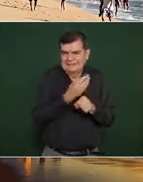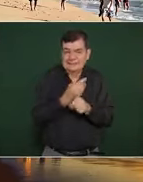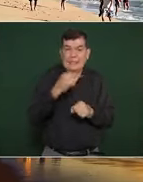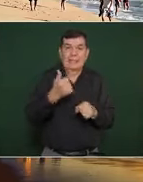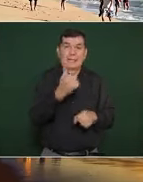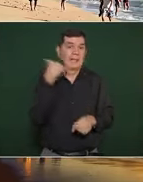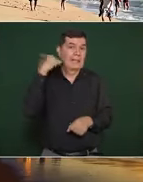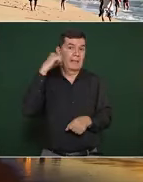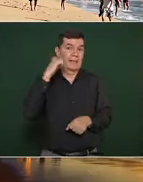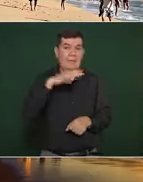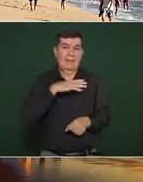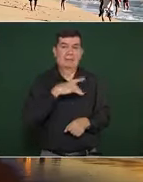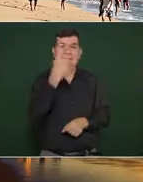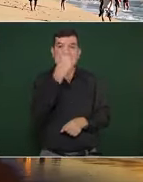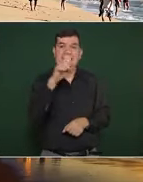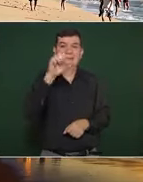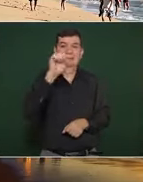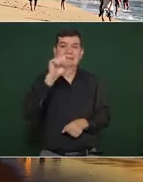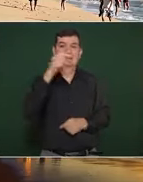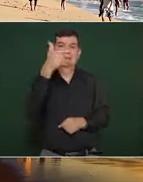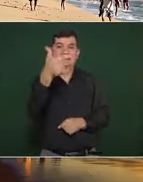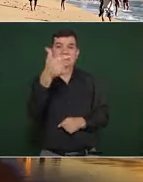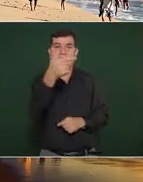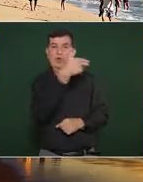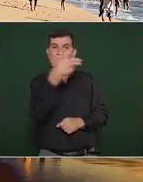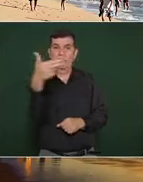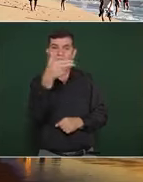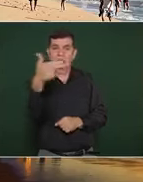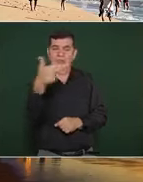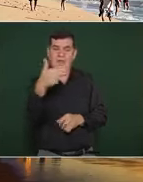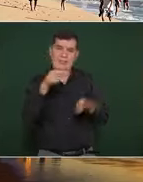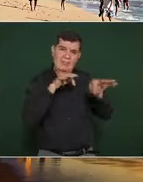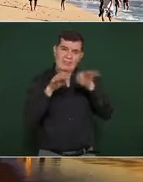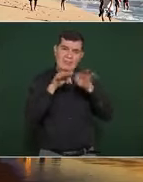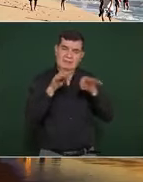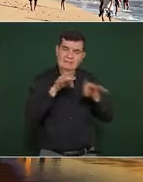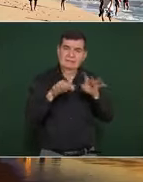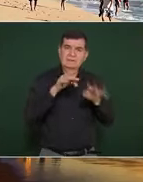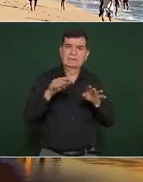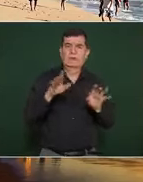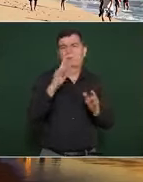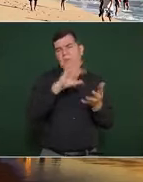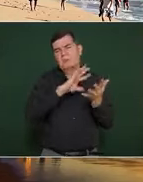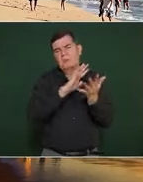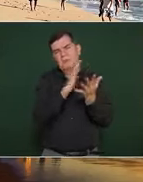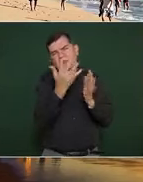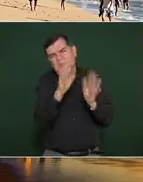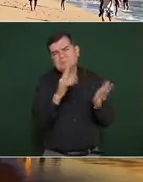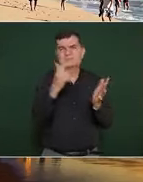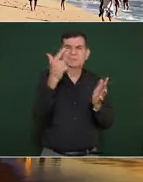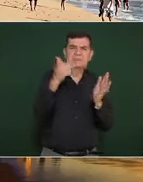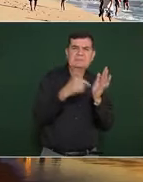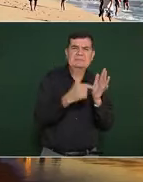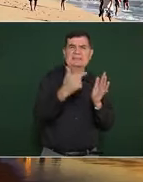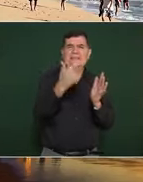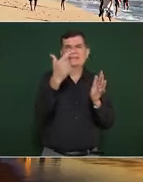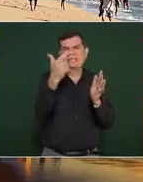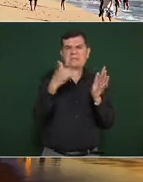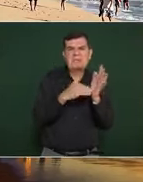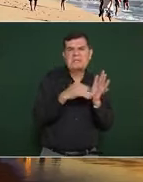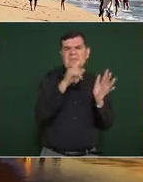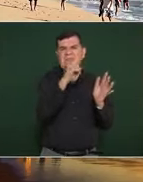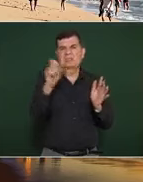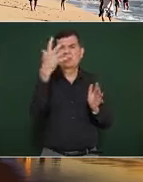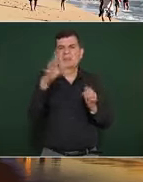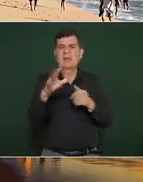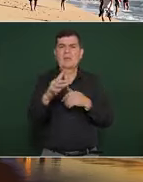con 167 hoteles en operación, que significan 7,110 habitaciones disponibles.